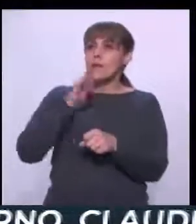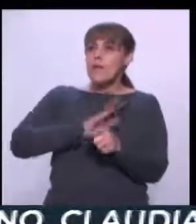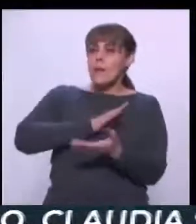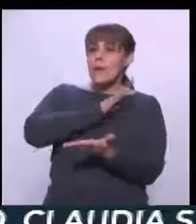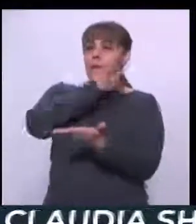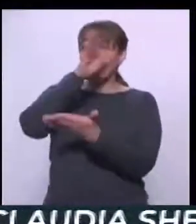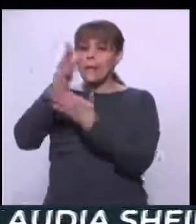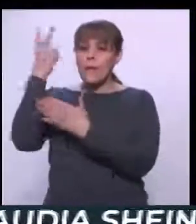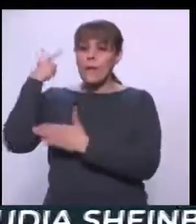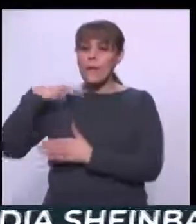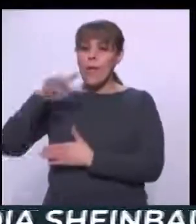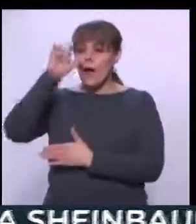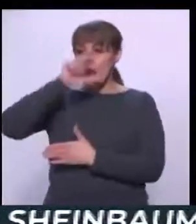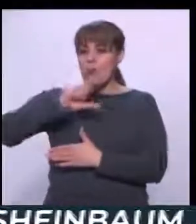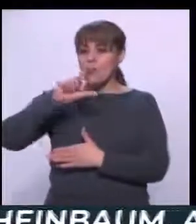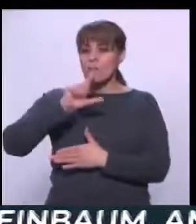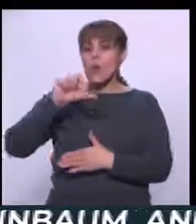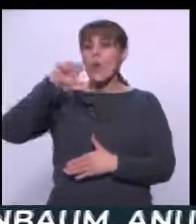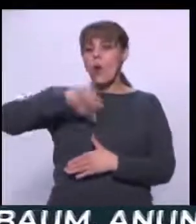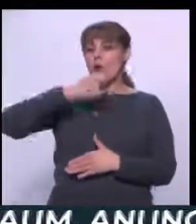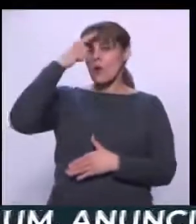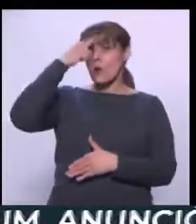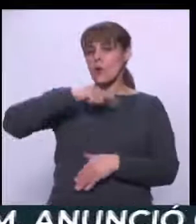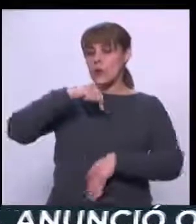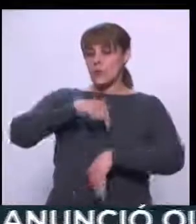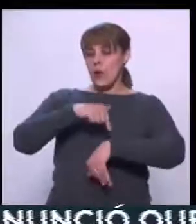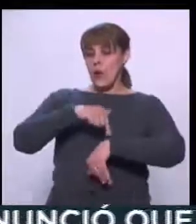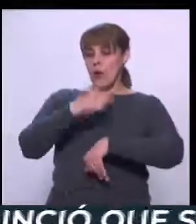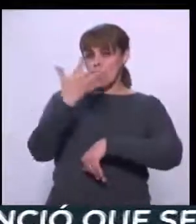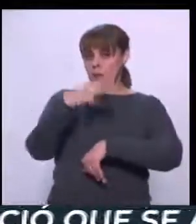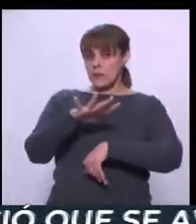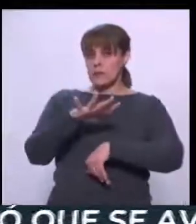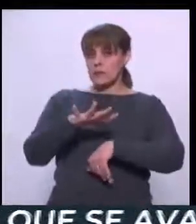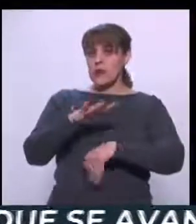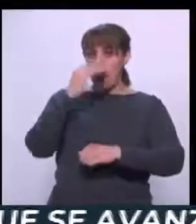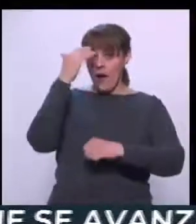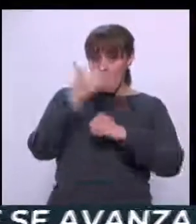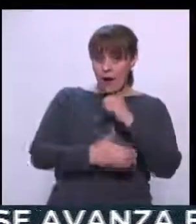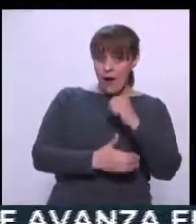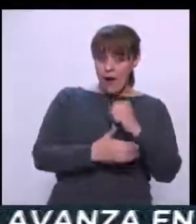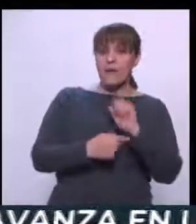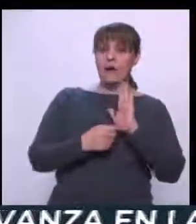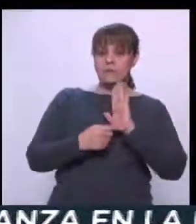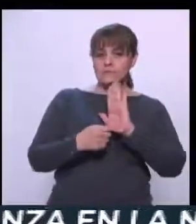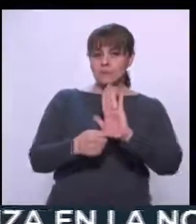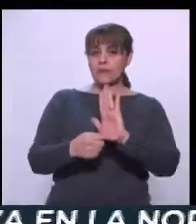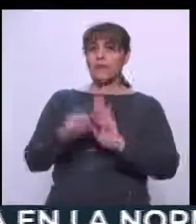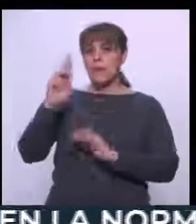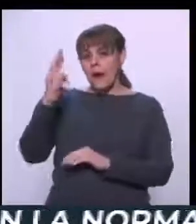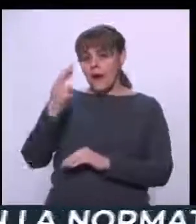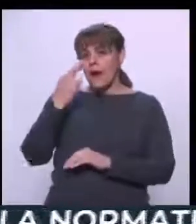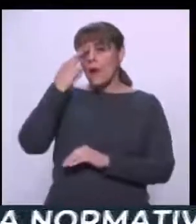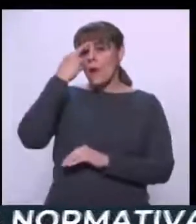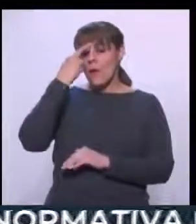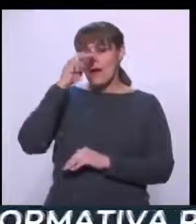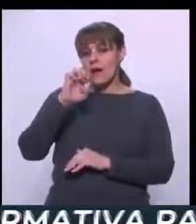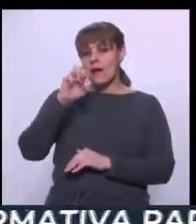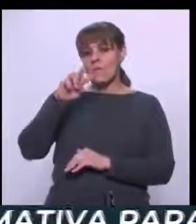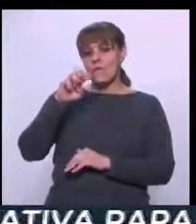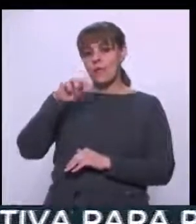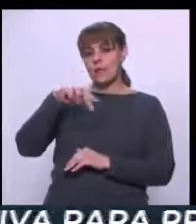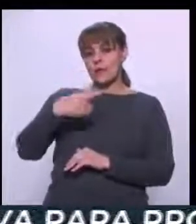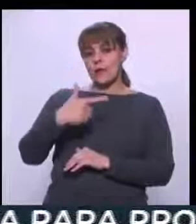transmitir en punto de las 10 de la noche, terminando este espacio informativo. Y esto en memoria de Evangelina